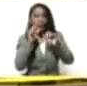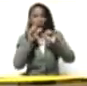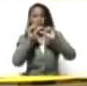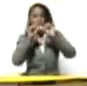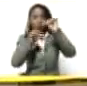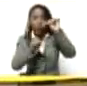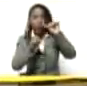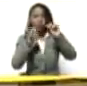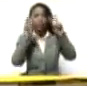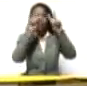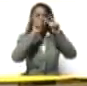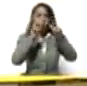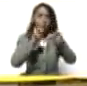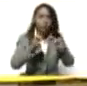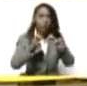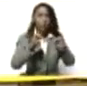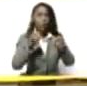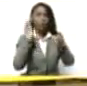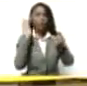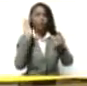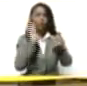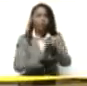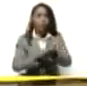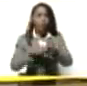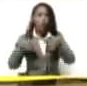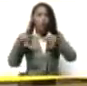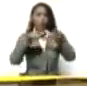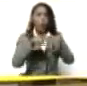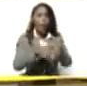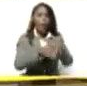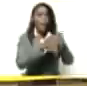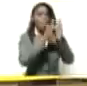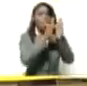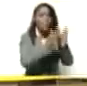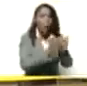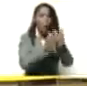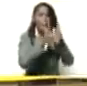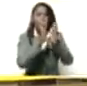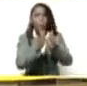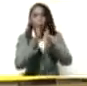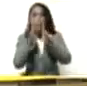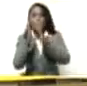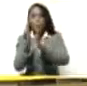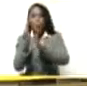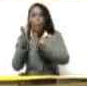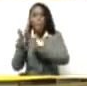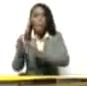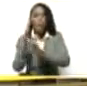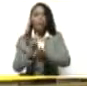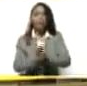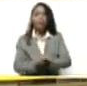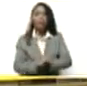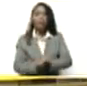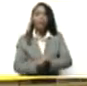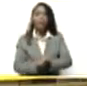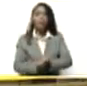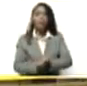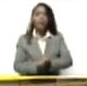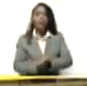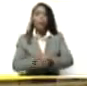y reconocidas mutuamente con el apoyo de nuestro hermano gobierno de mexico